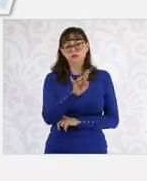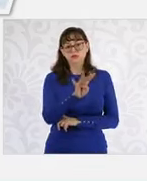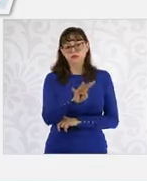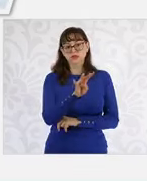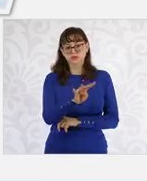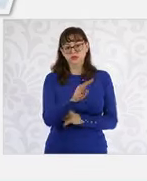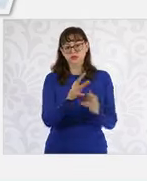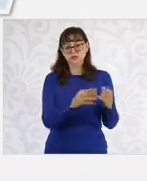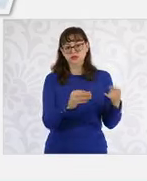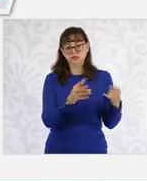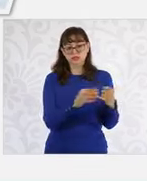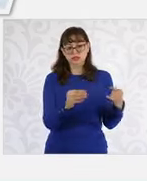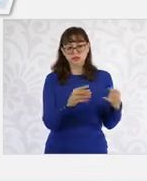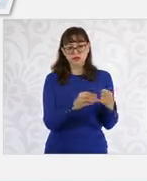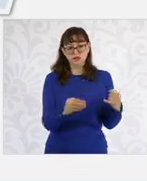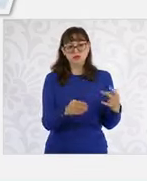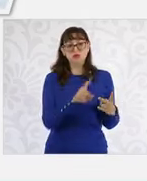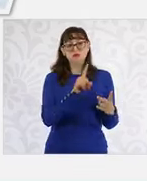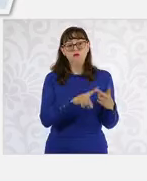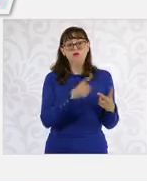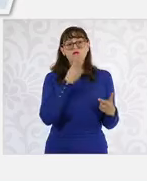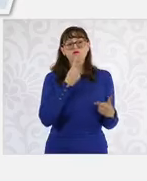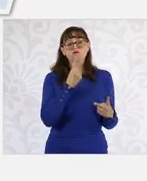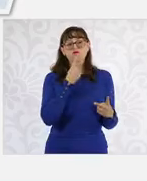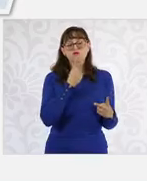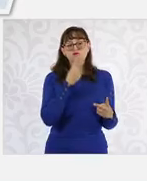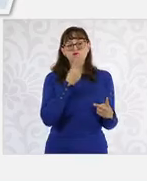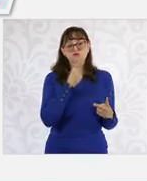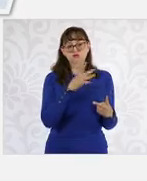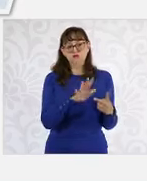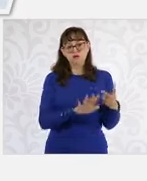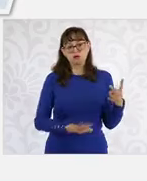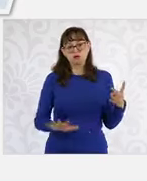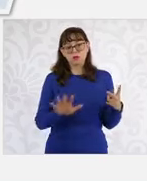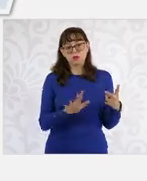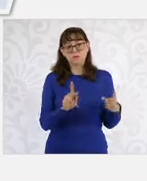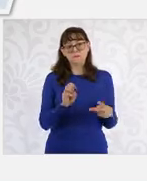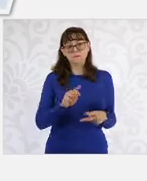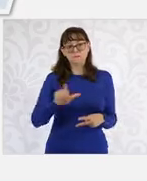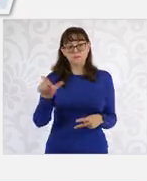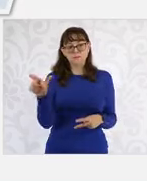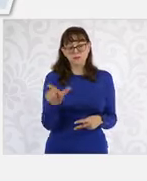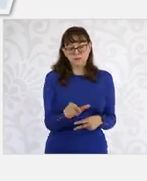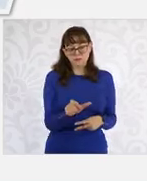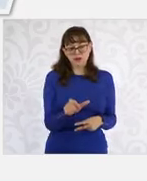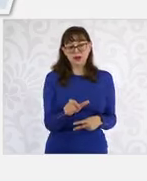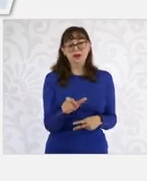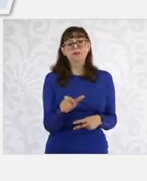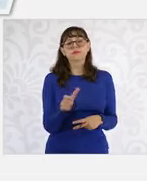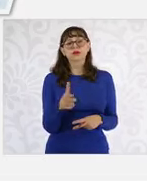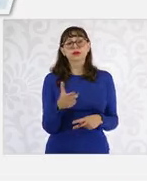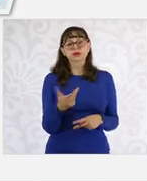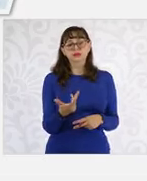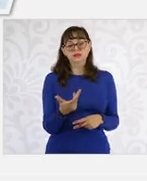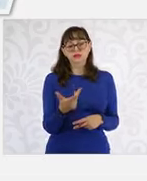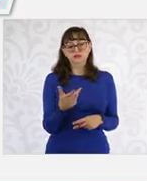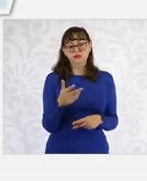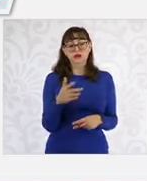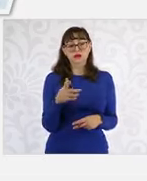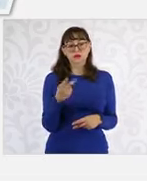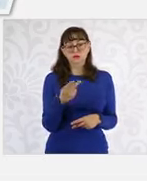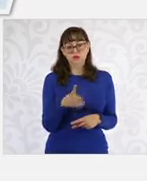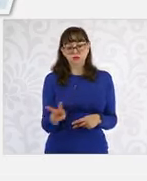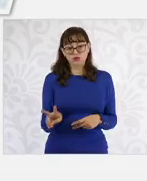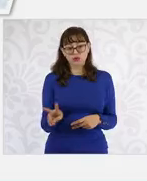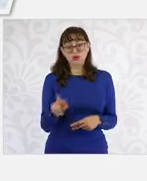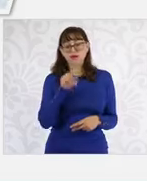19 centavos. Gasolina premium en la región occidente de la marca Pemex, permisionario Combustibles de la Bahía en Puerto